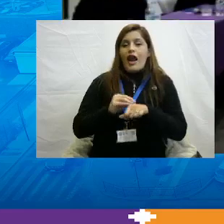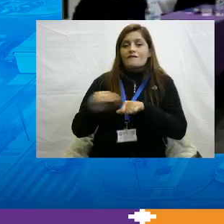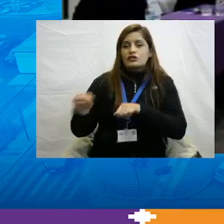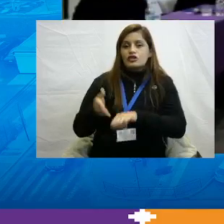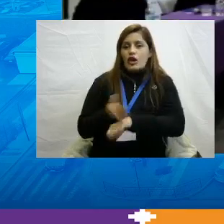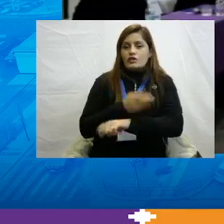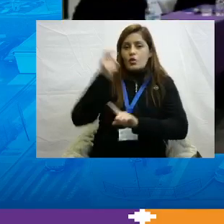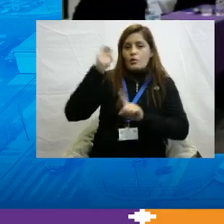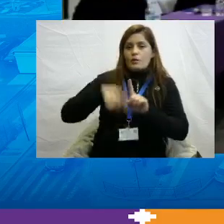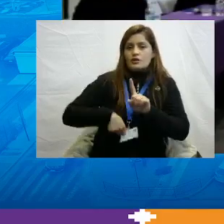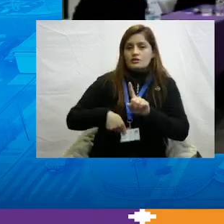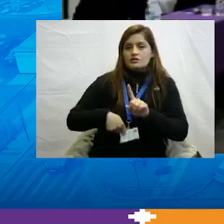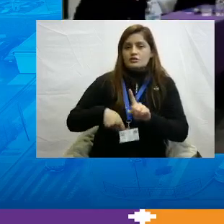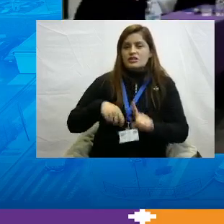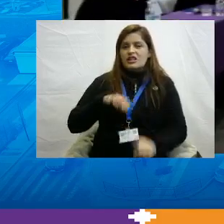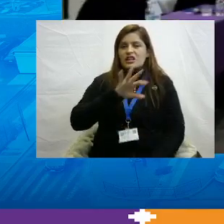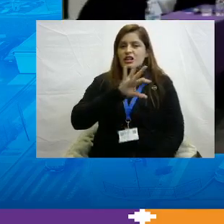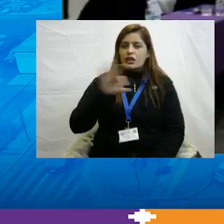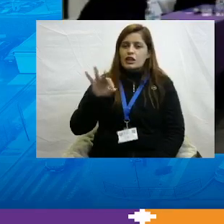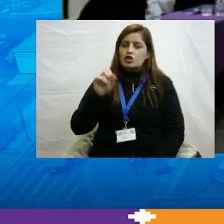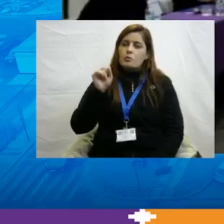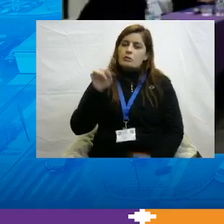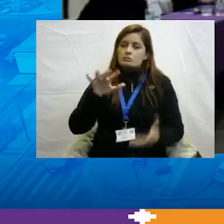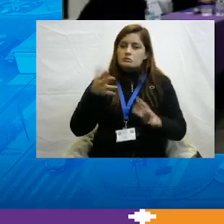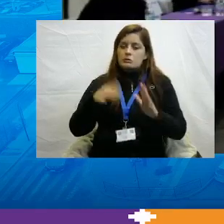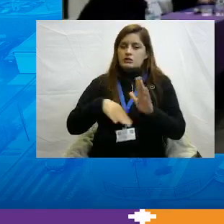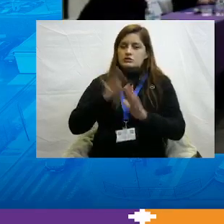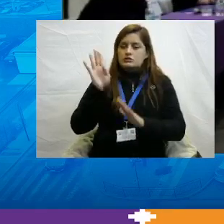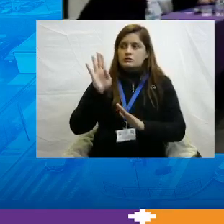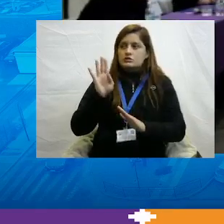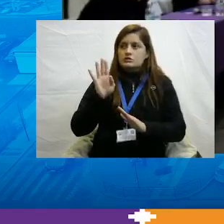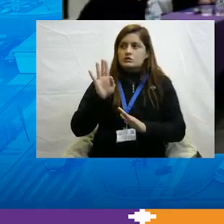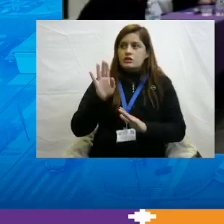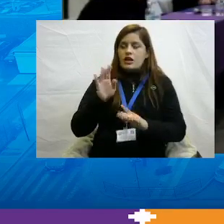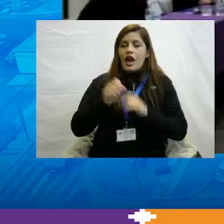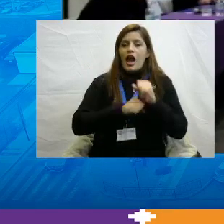corresponde a 525 mil pesos. La